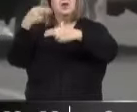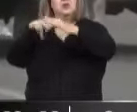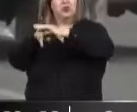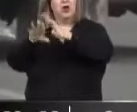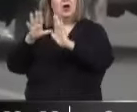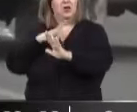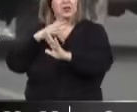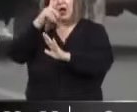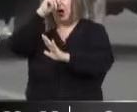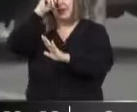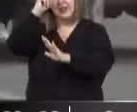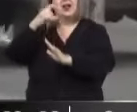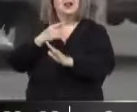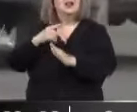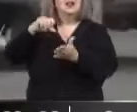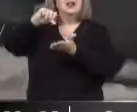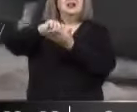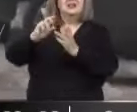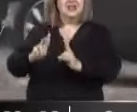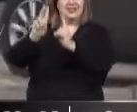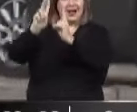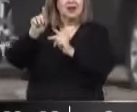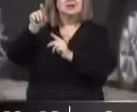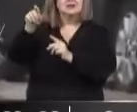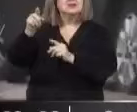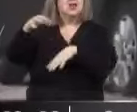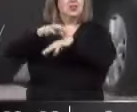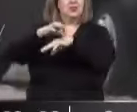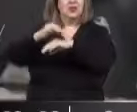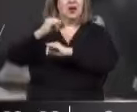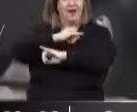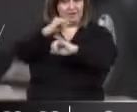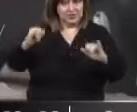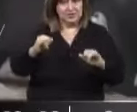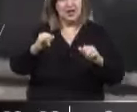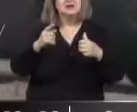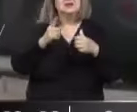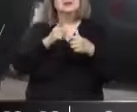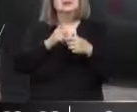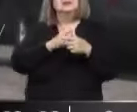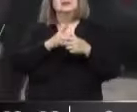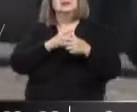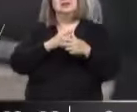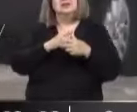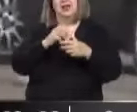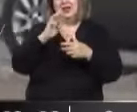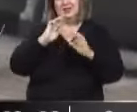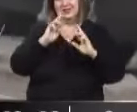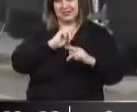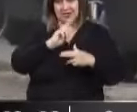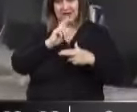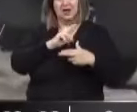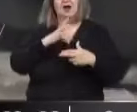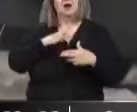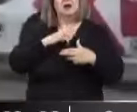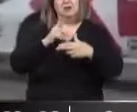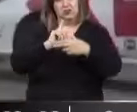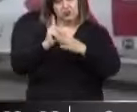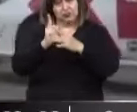el Hospital Central, sí, quien dio a conocer este parte médico del estado general de esta joven que aún